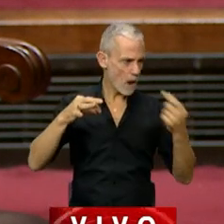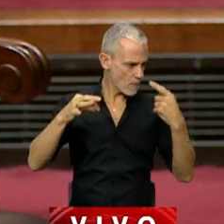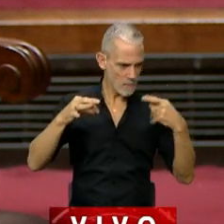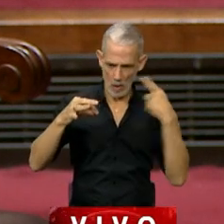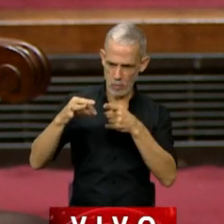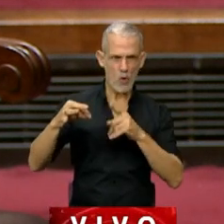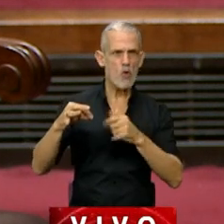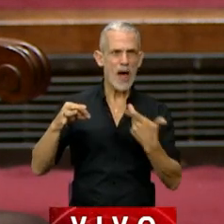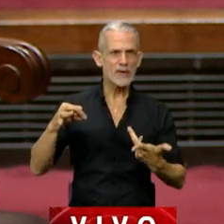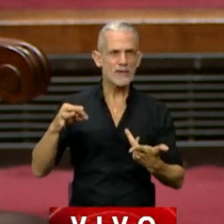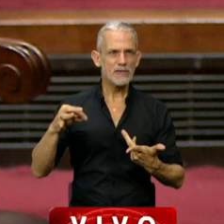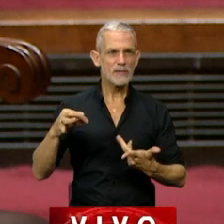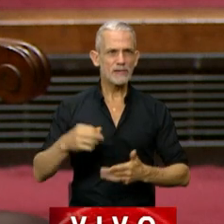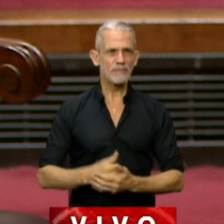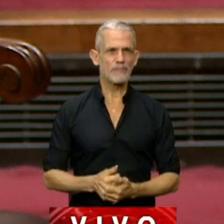antibiótico correspondiente.